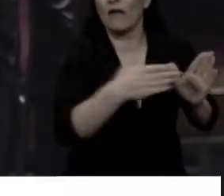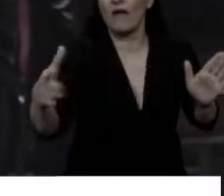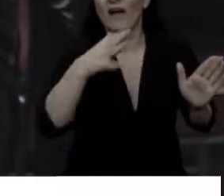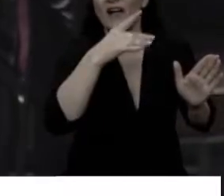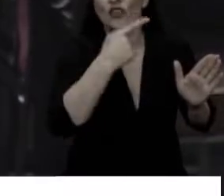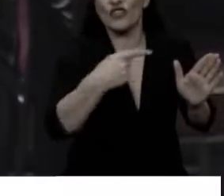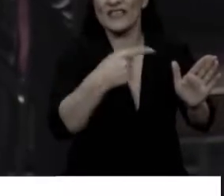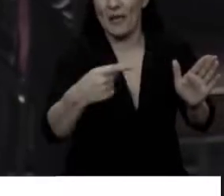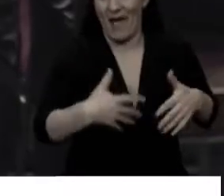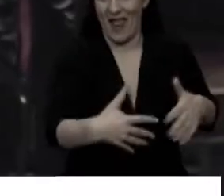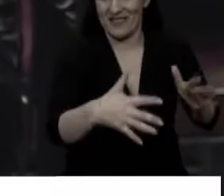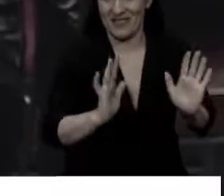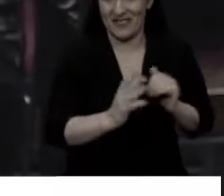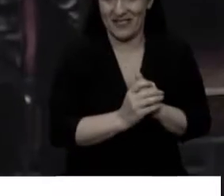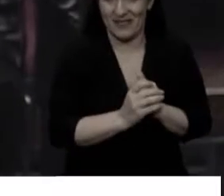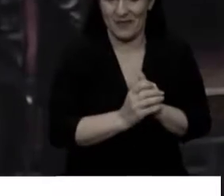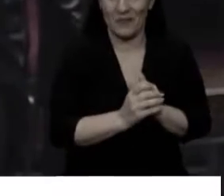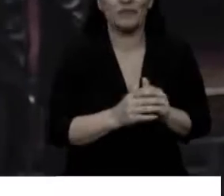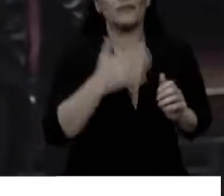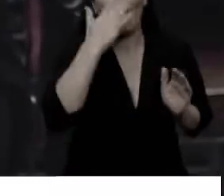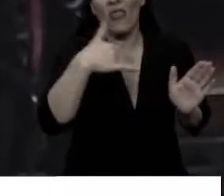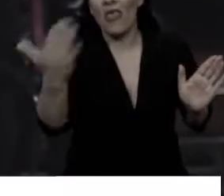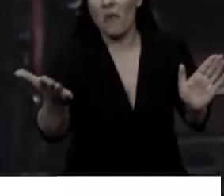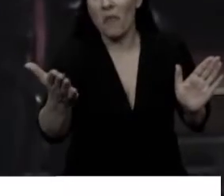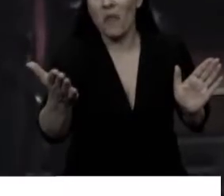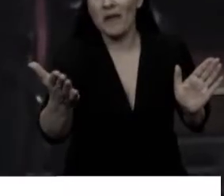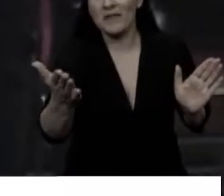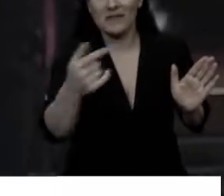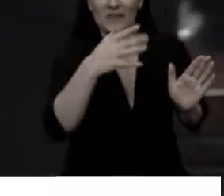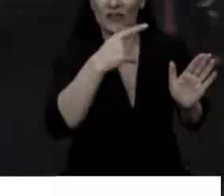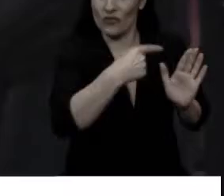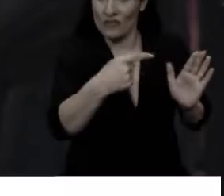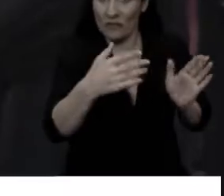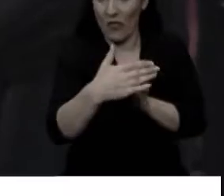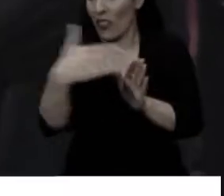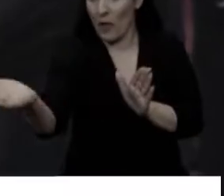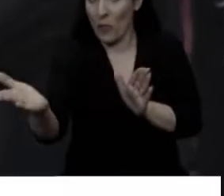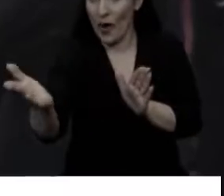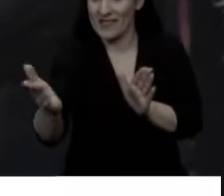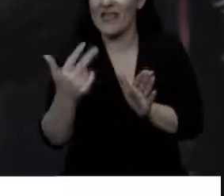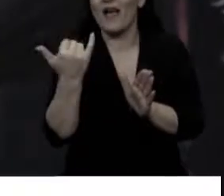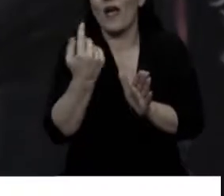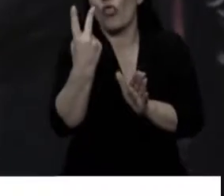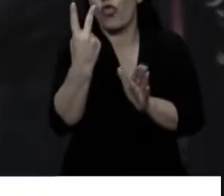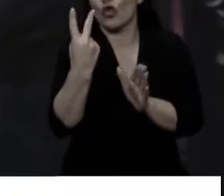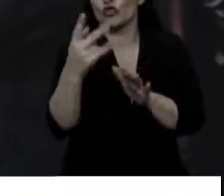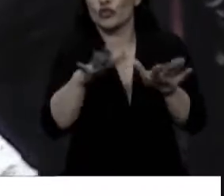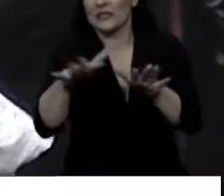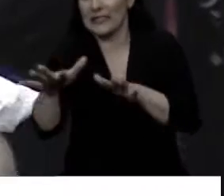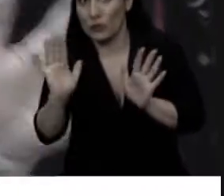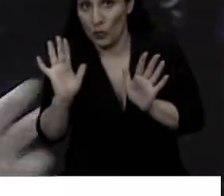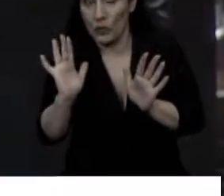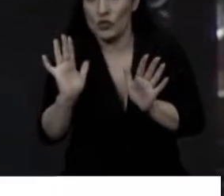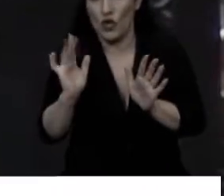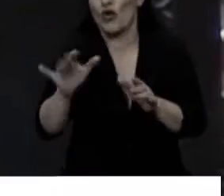14 de gestación inclusive. Luego, por fuera de ese periodo, se mantienen las dos causales existentes